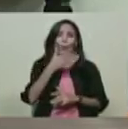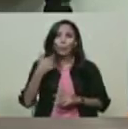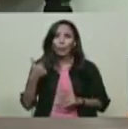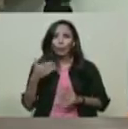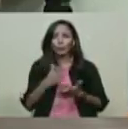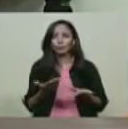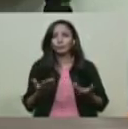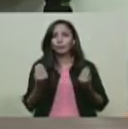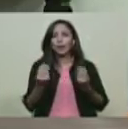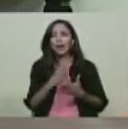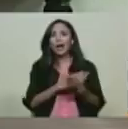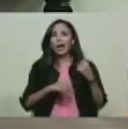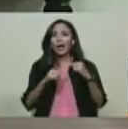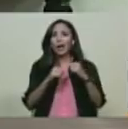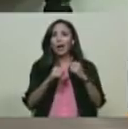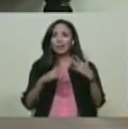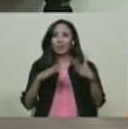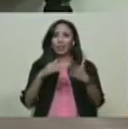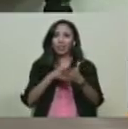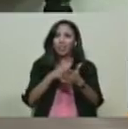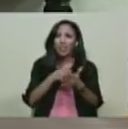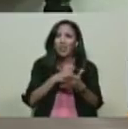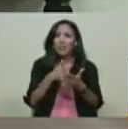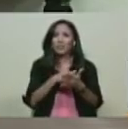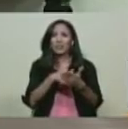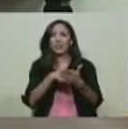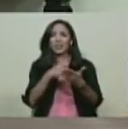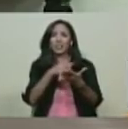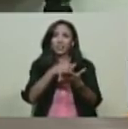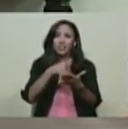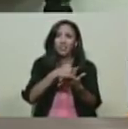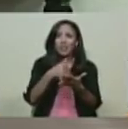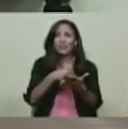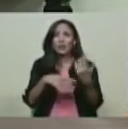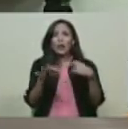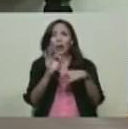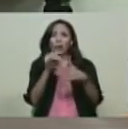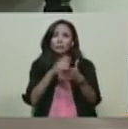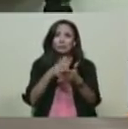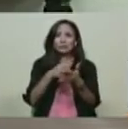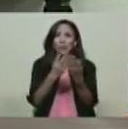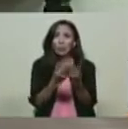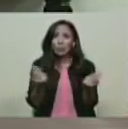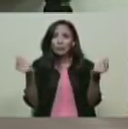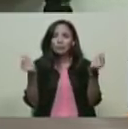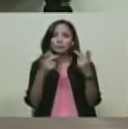que se congele, que se haga invisible, se desvanezca.